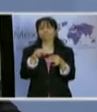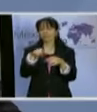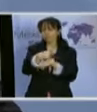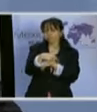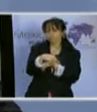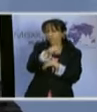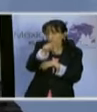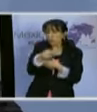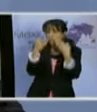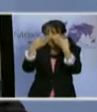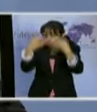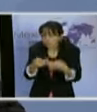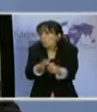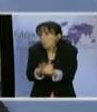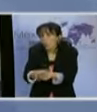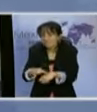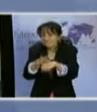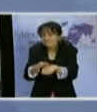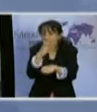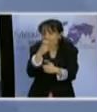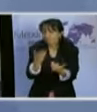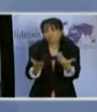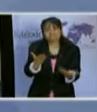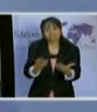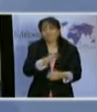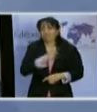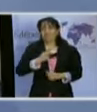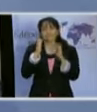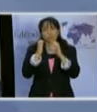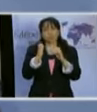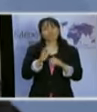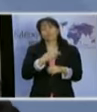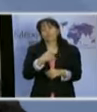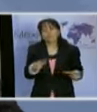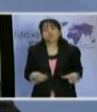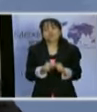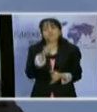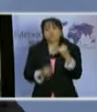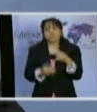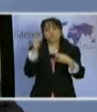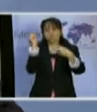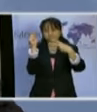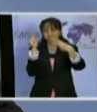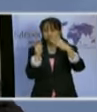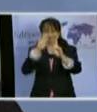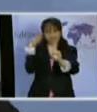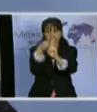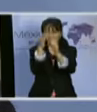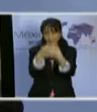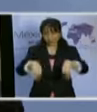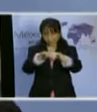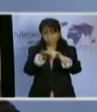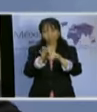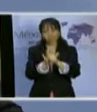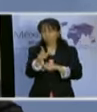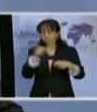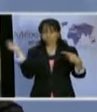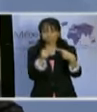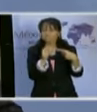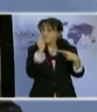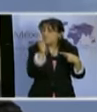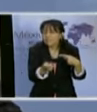esta agenda internacional. Entonces, hay 3 puntos muy rápidos y con eso termino, simplemente los menciono. El primero es la